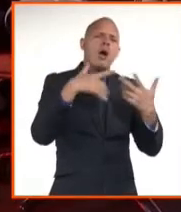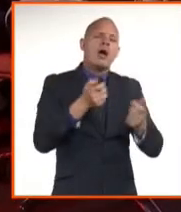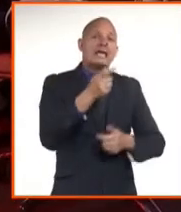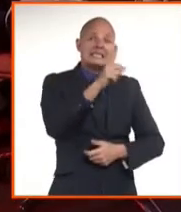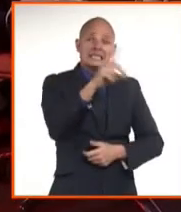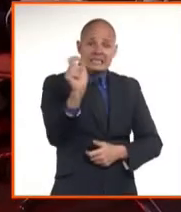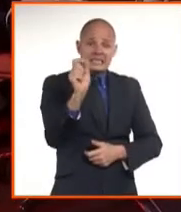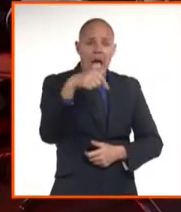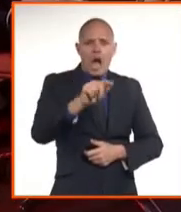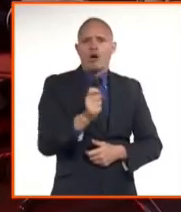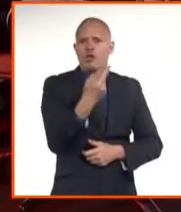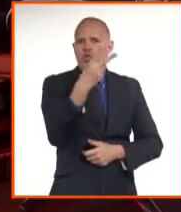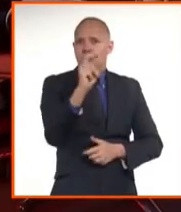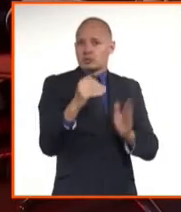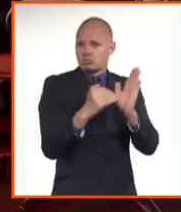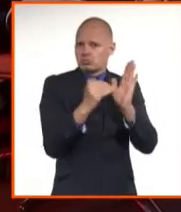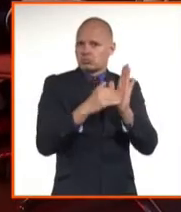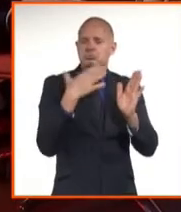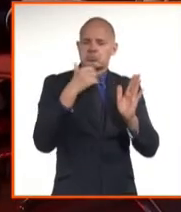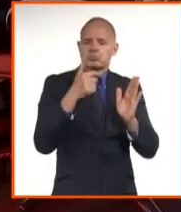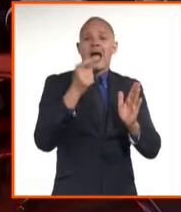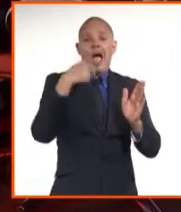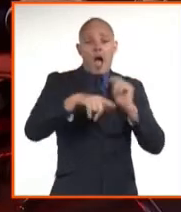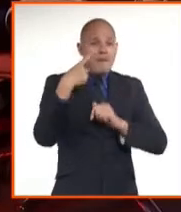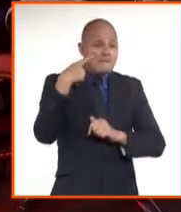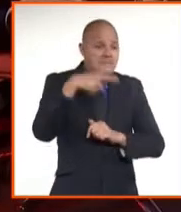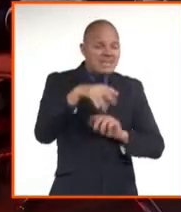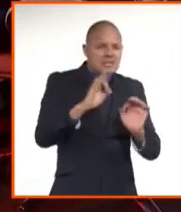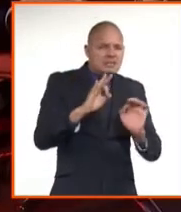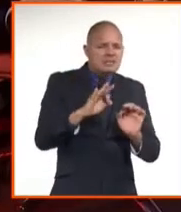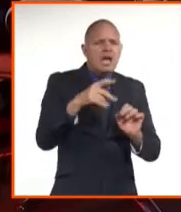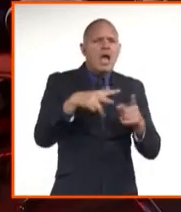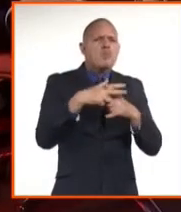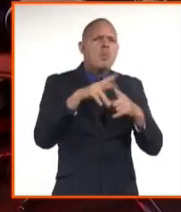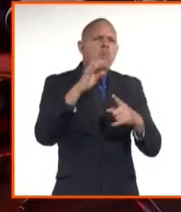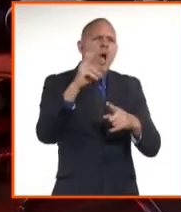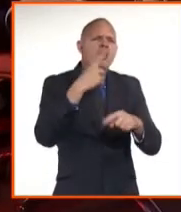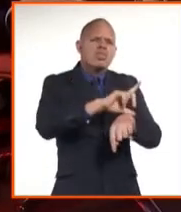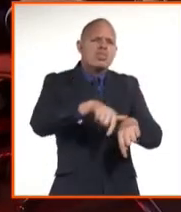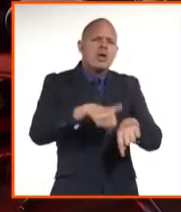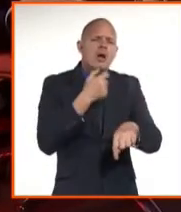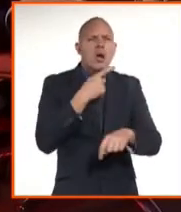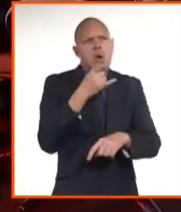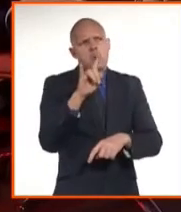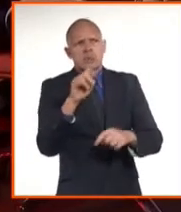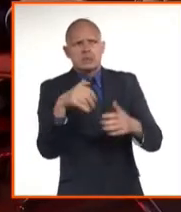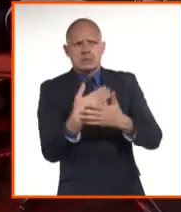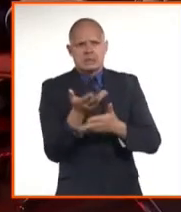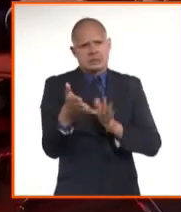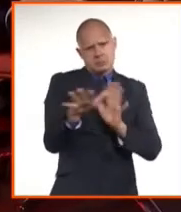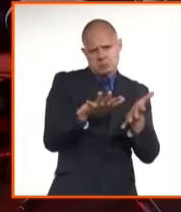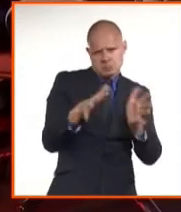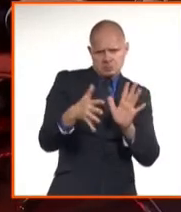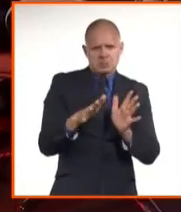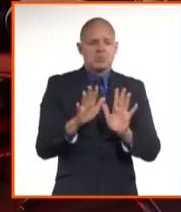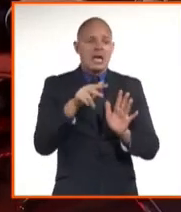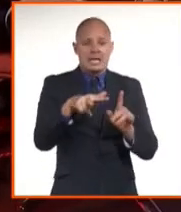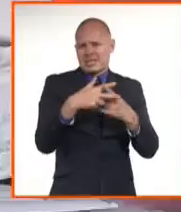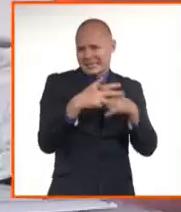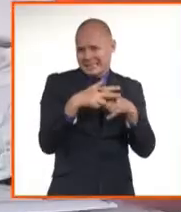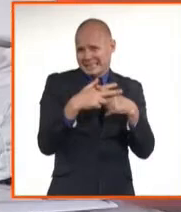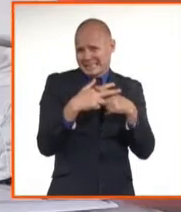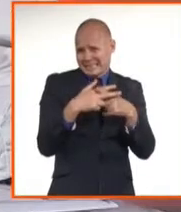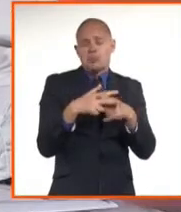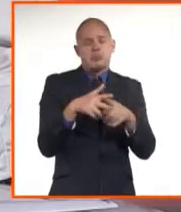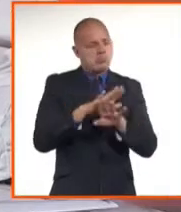llevó aproximadamente 10 días. 10 días, menos de 10 días, realmente estuvieron alrededor de 9 días. Que se ejecutaron los trabajos. Y el